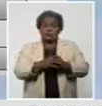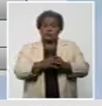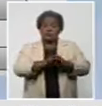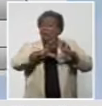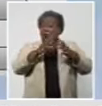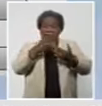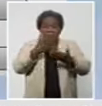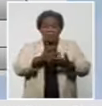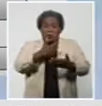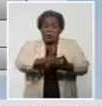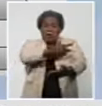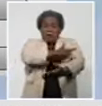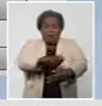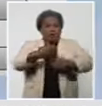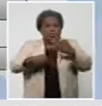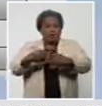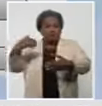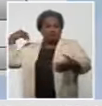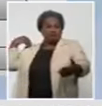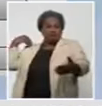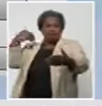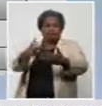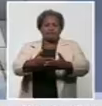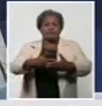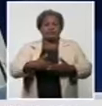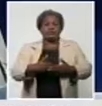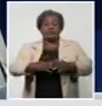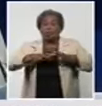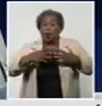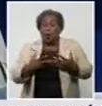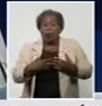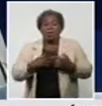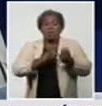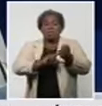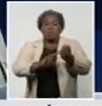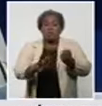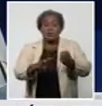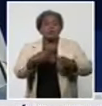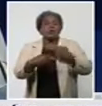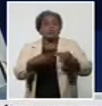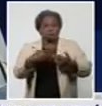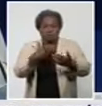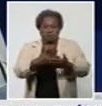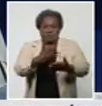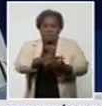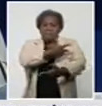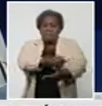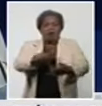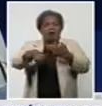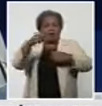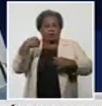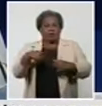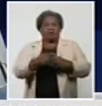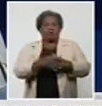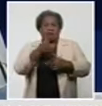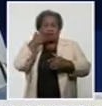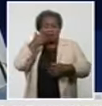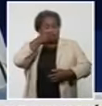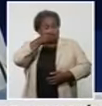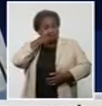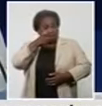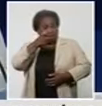muestras procesadas. Todas las provincias procesaron muestras ayer como expresión de la vigilancia que se